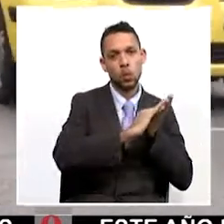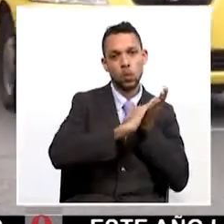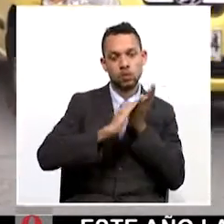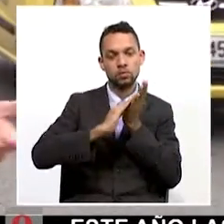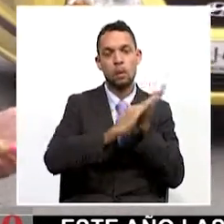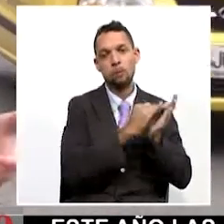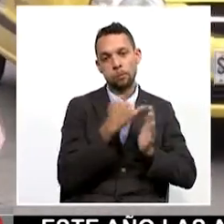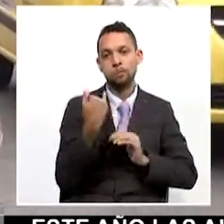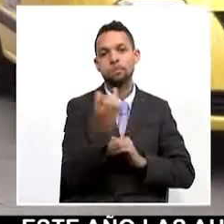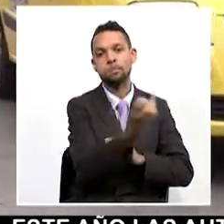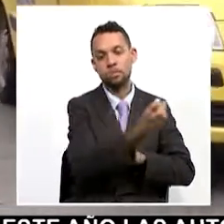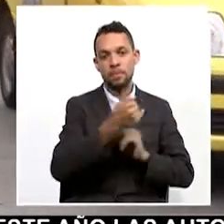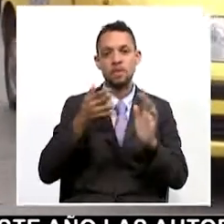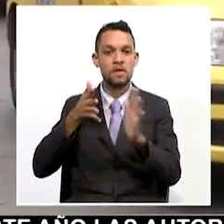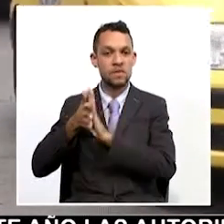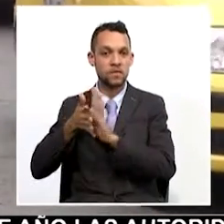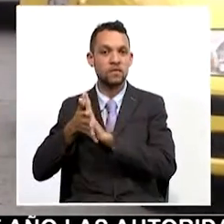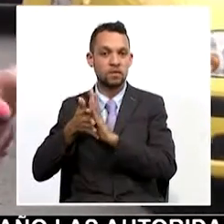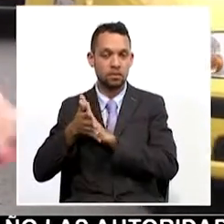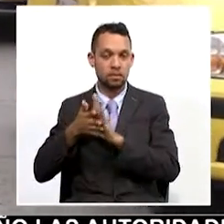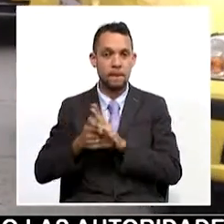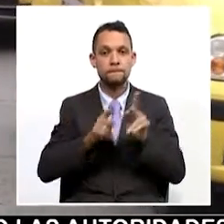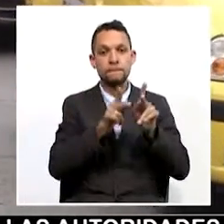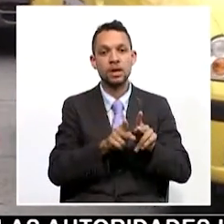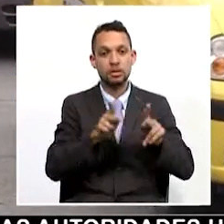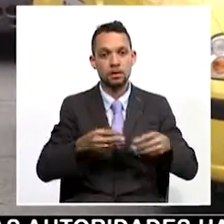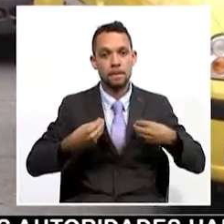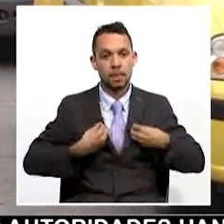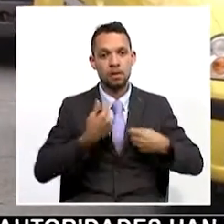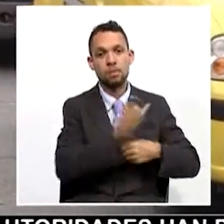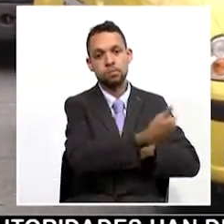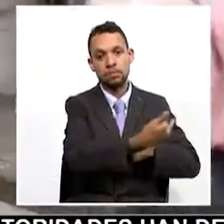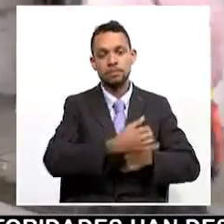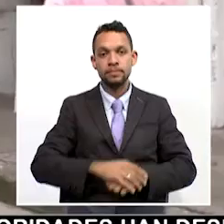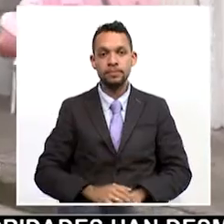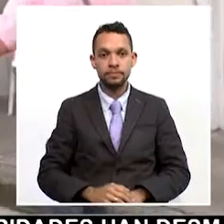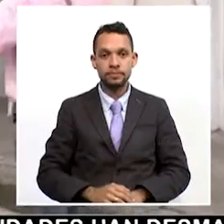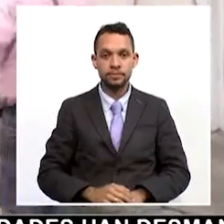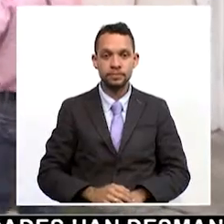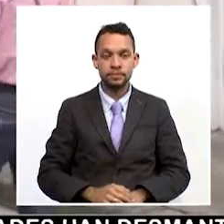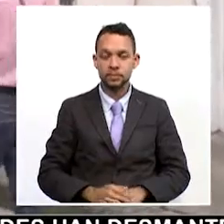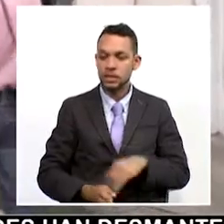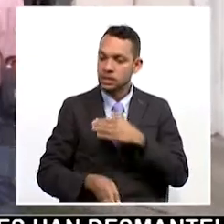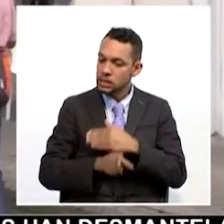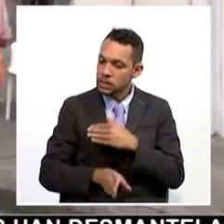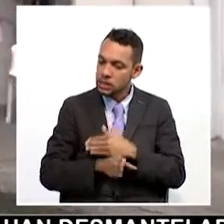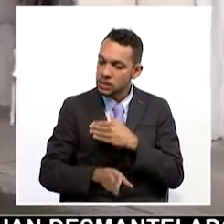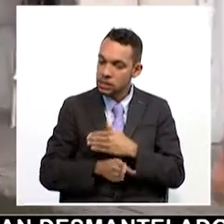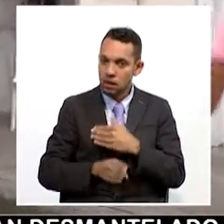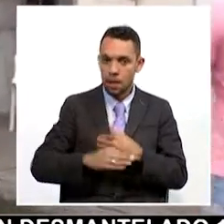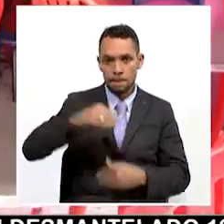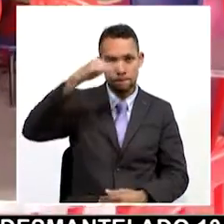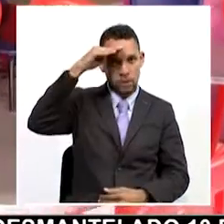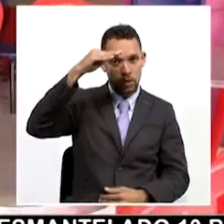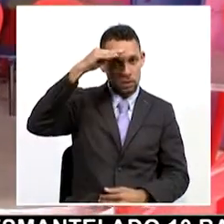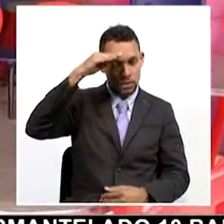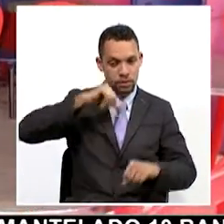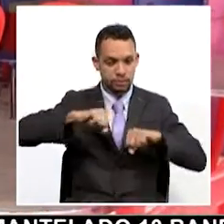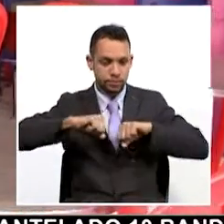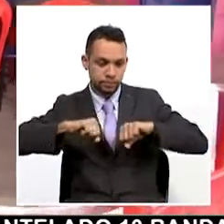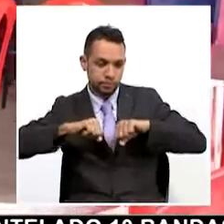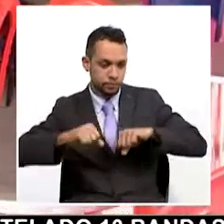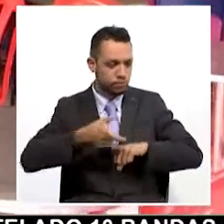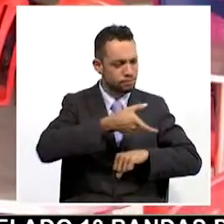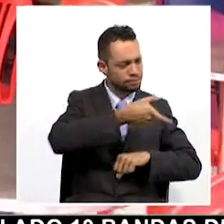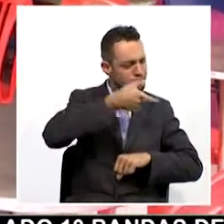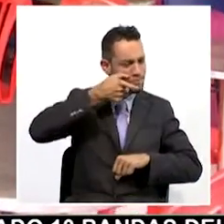este sector, lo manifiestan precisamente habitantes y comercio en general de la zona. Constantemente la policía realiza operativos en este lugar